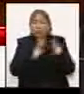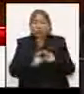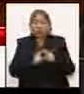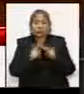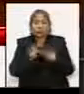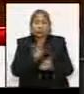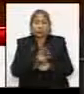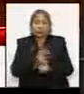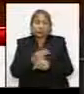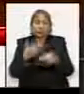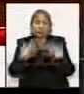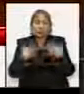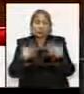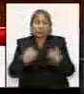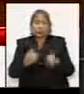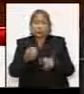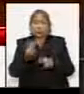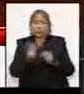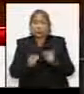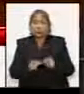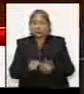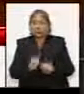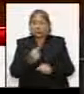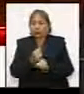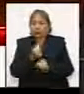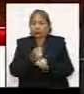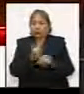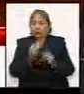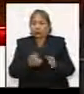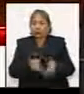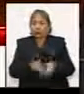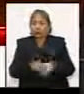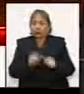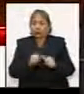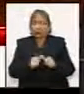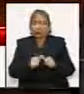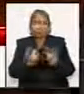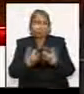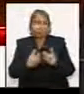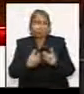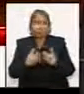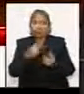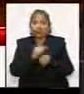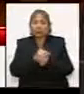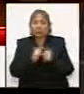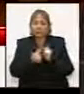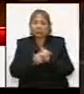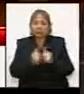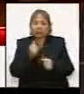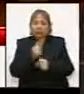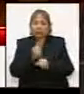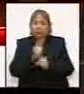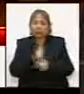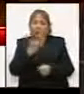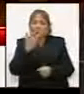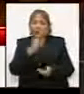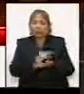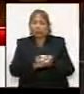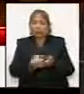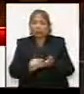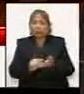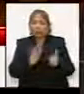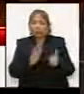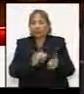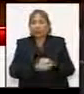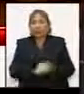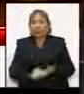cuidar la salud pública de los peruanos y las peruanas a trabajadores que tienen que estar renovando sus contratos cada 3 meses, cada 6 meses.